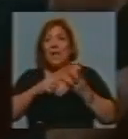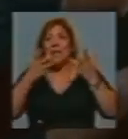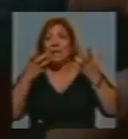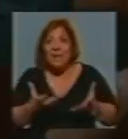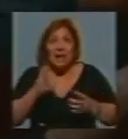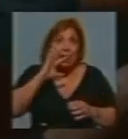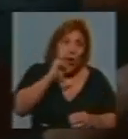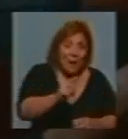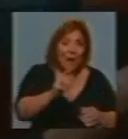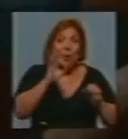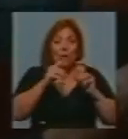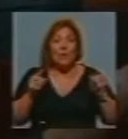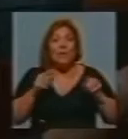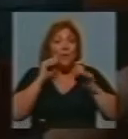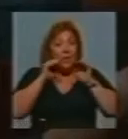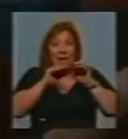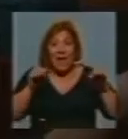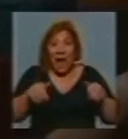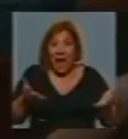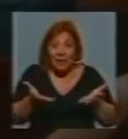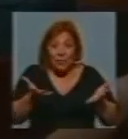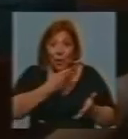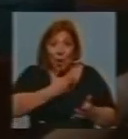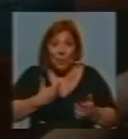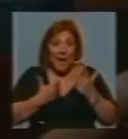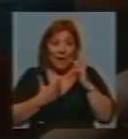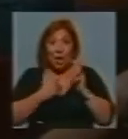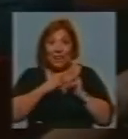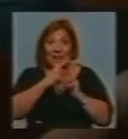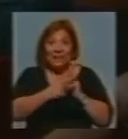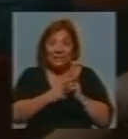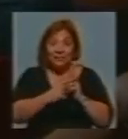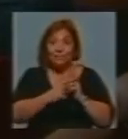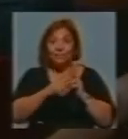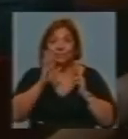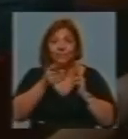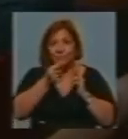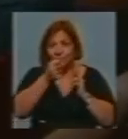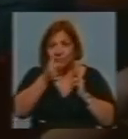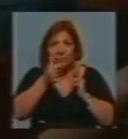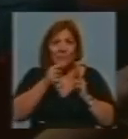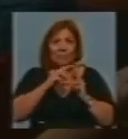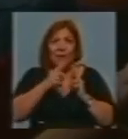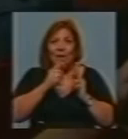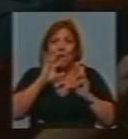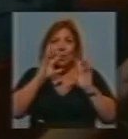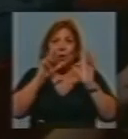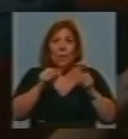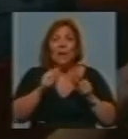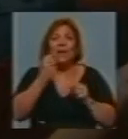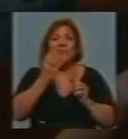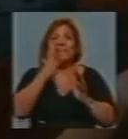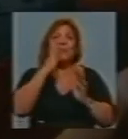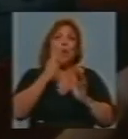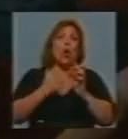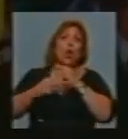tentativas. Solamente en el periodo de gobierno actual, que lleva 3 años, es casi el mismo número de rapiñas que en los 5 años del